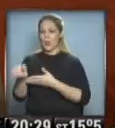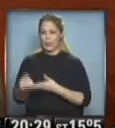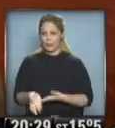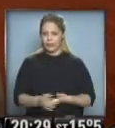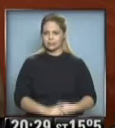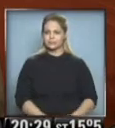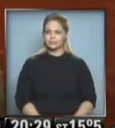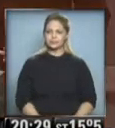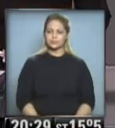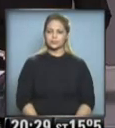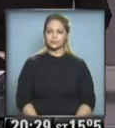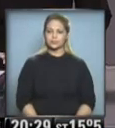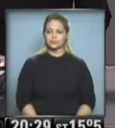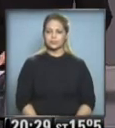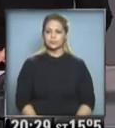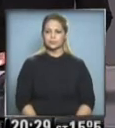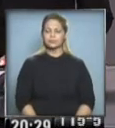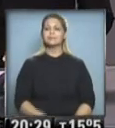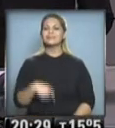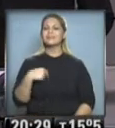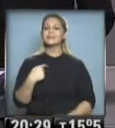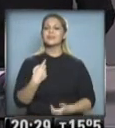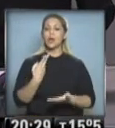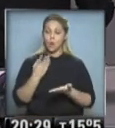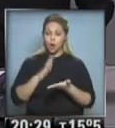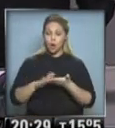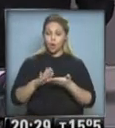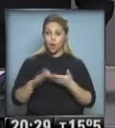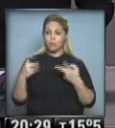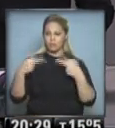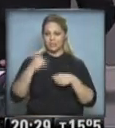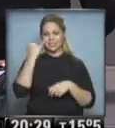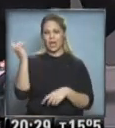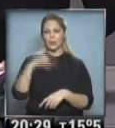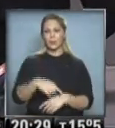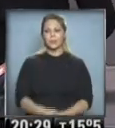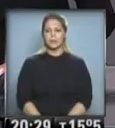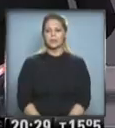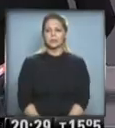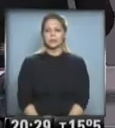Muy bien, hacemos aquí una nueva pausa, enseguida estamos con ustedes.